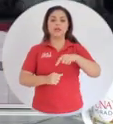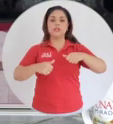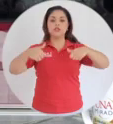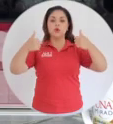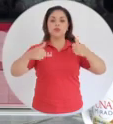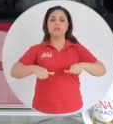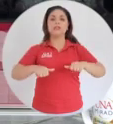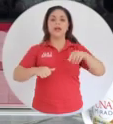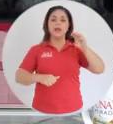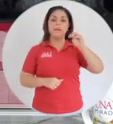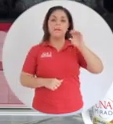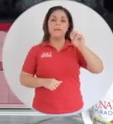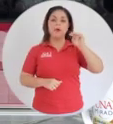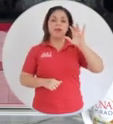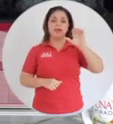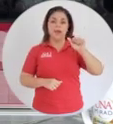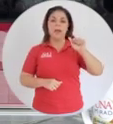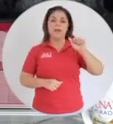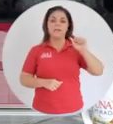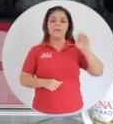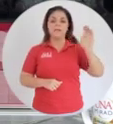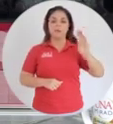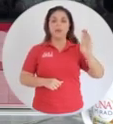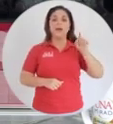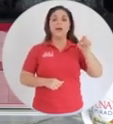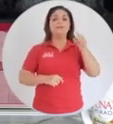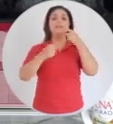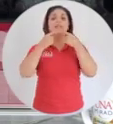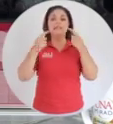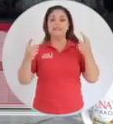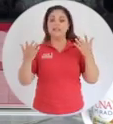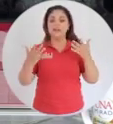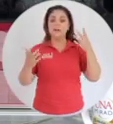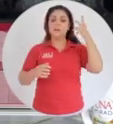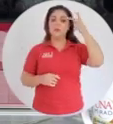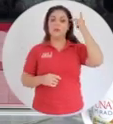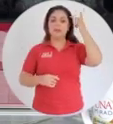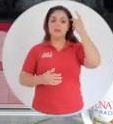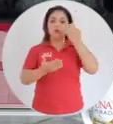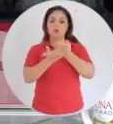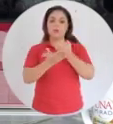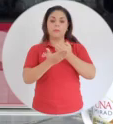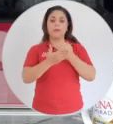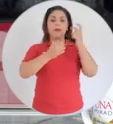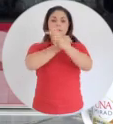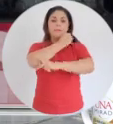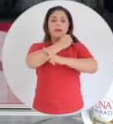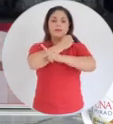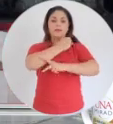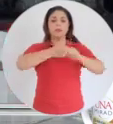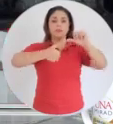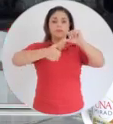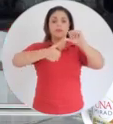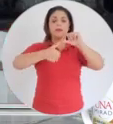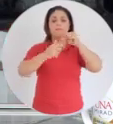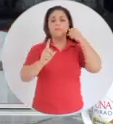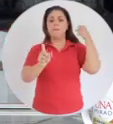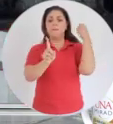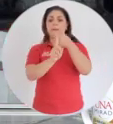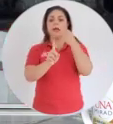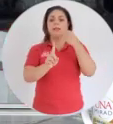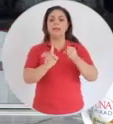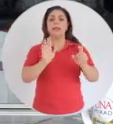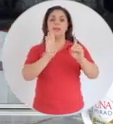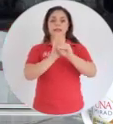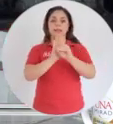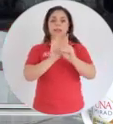de Popol en el exilio, quien indicó que las políticas económicas de los países centroamericanos impactan